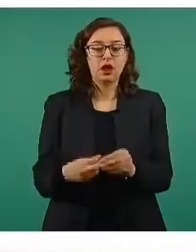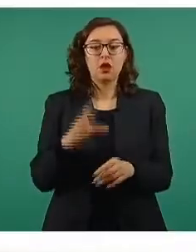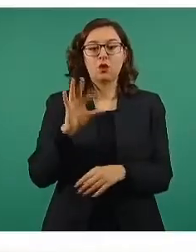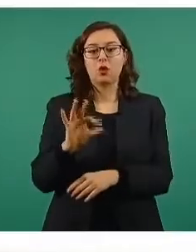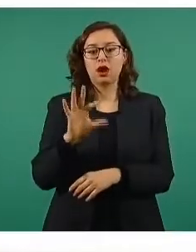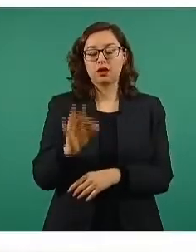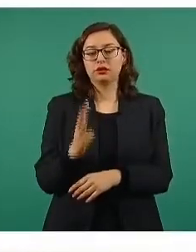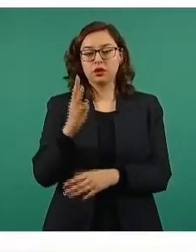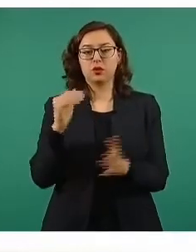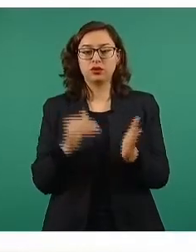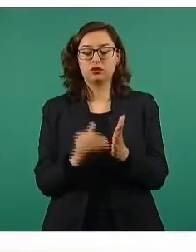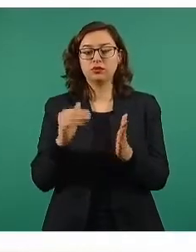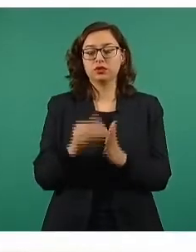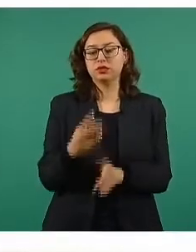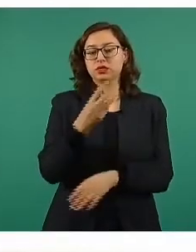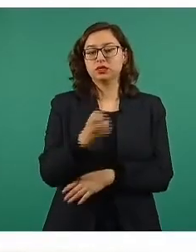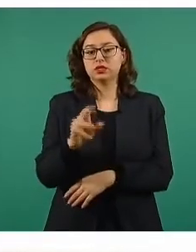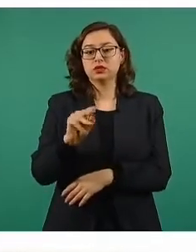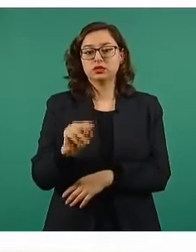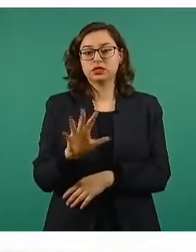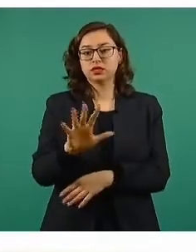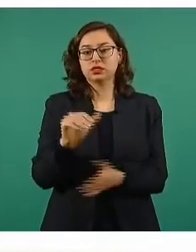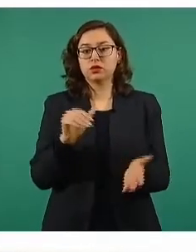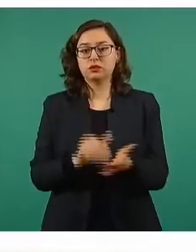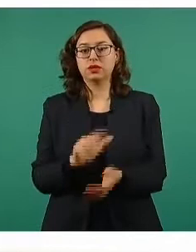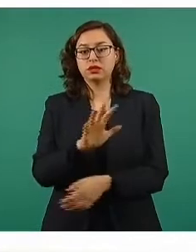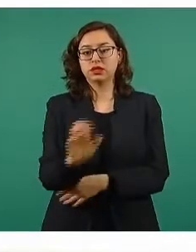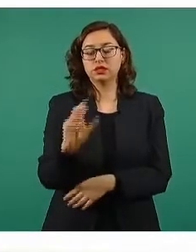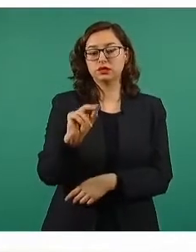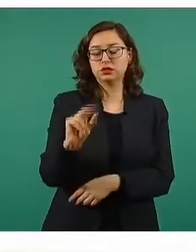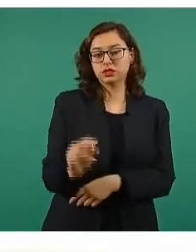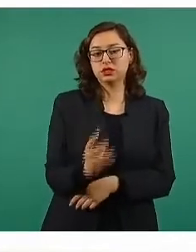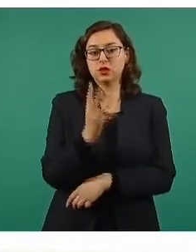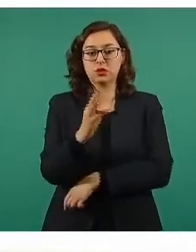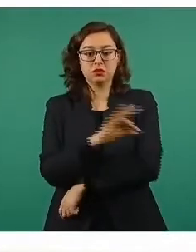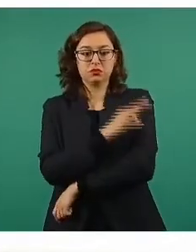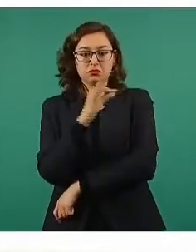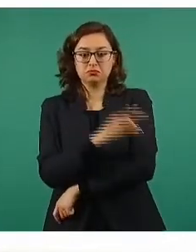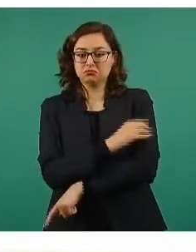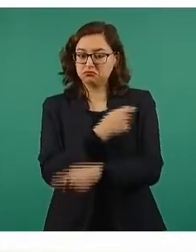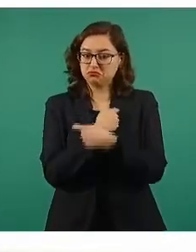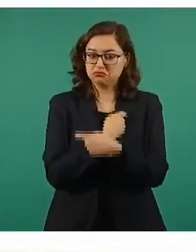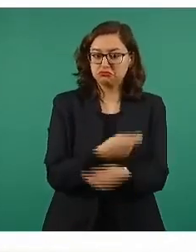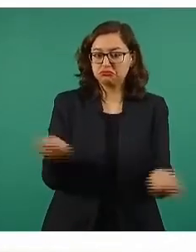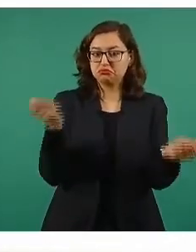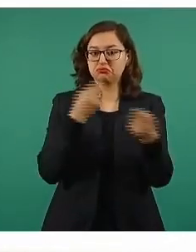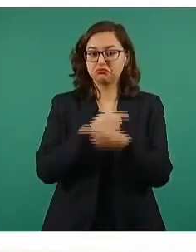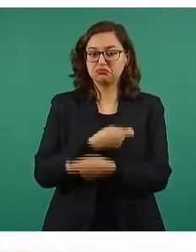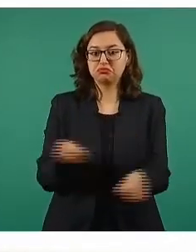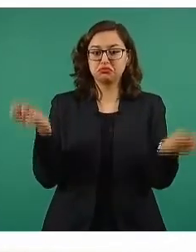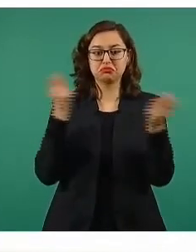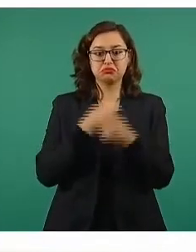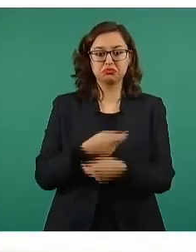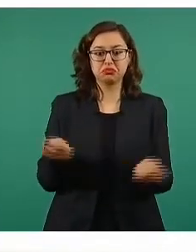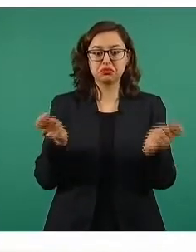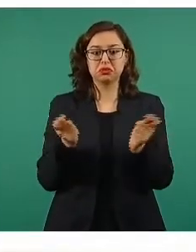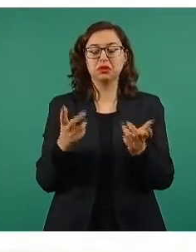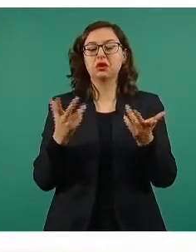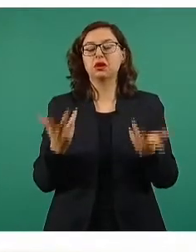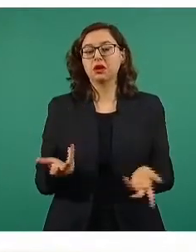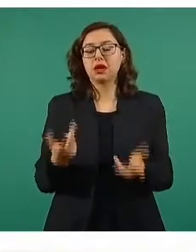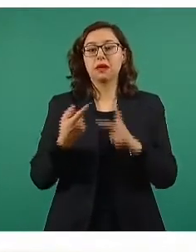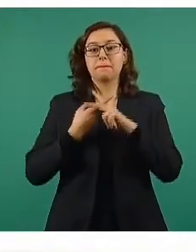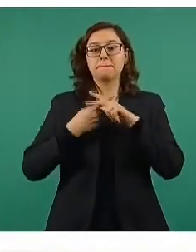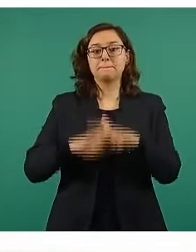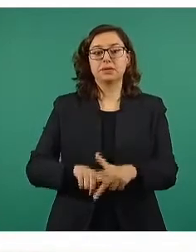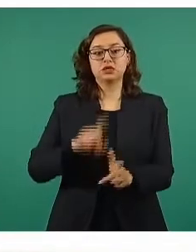44.385.584 dosis de vacunas que han sido utilizadas en México ya desde el inicio del programa, el 23 de